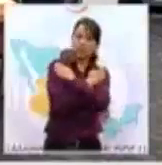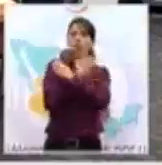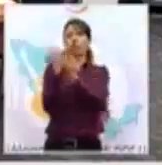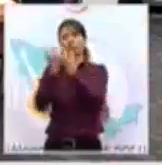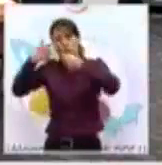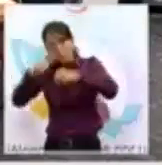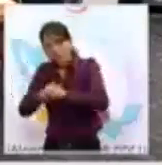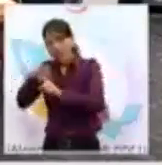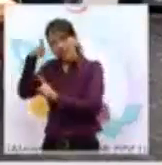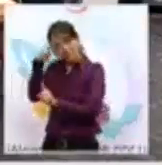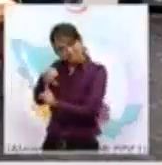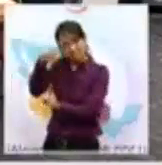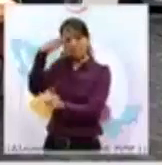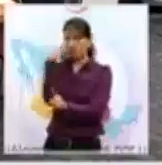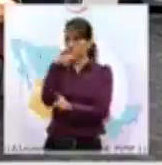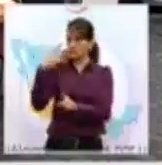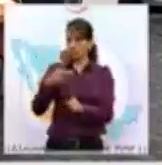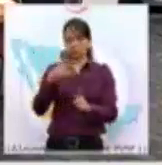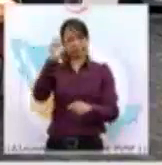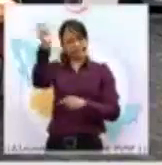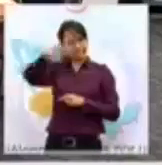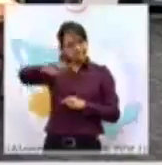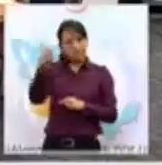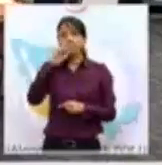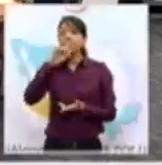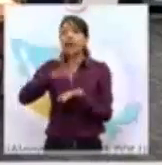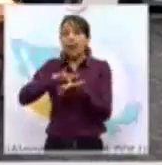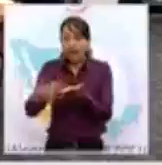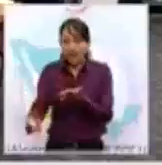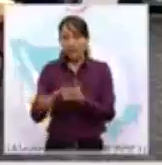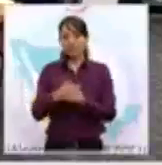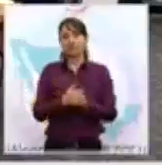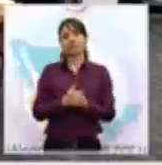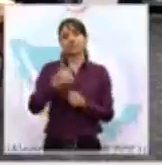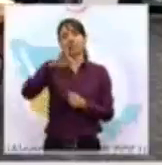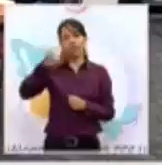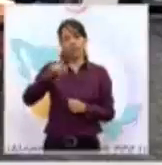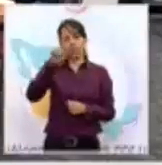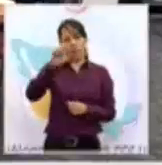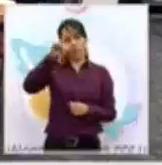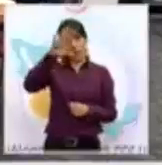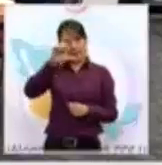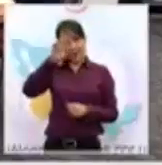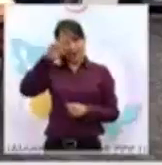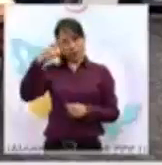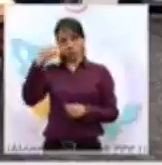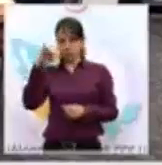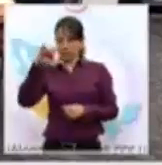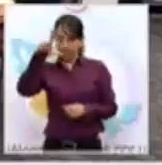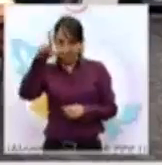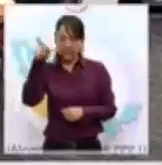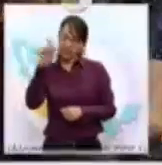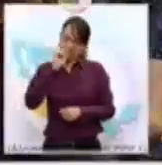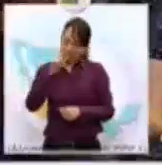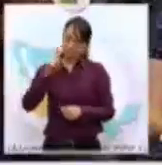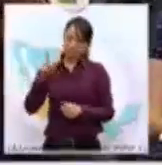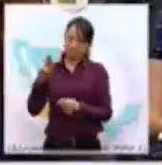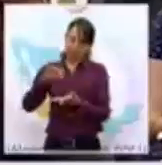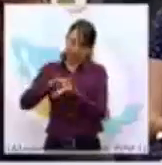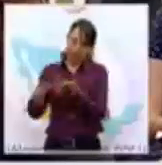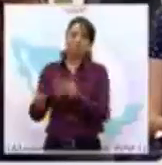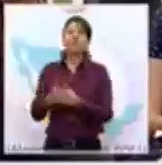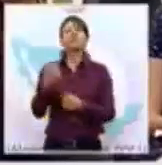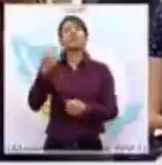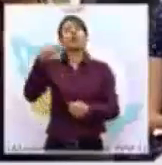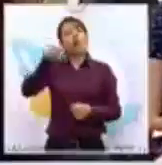compañero el senador Juan Carlos Romero Hicks, presidente de la Comisión de Educación. Y yo quisiera iniciar, si ustedes están de acuerdo, con una reflexión,